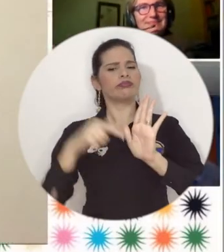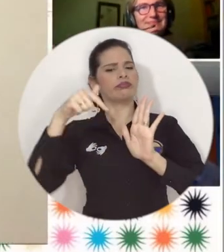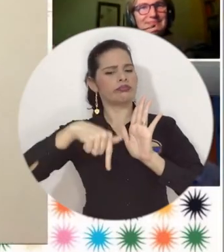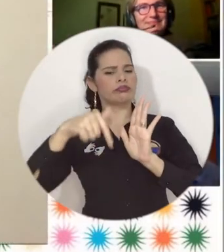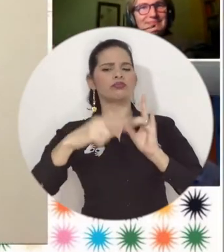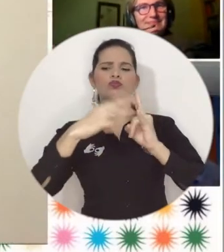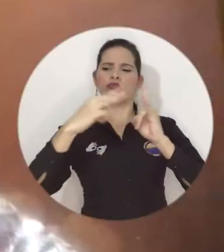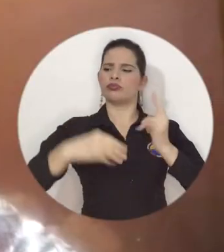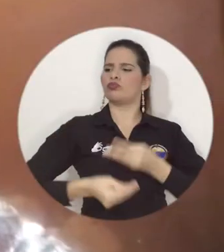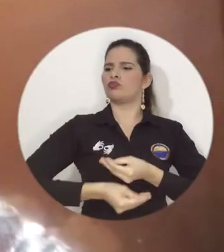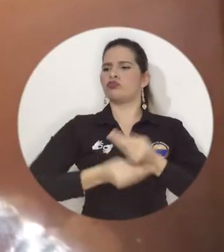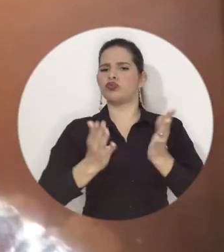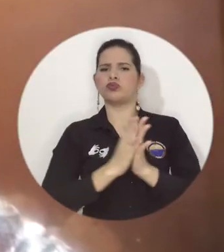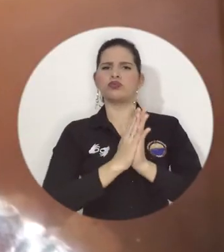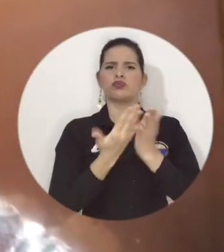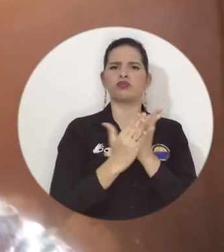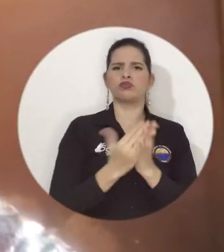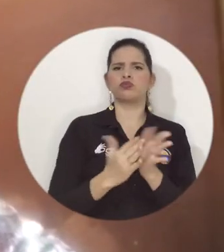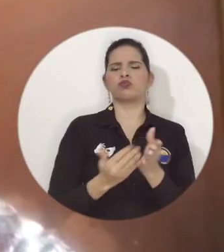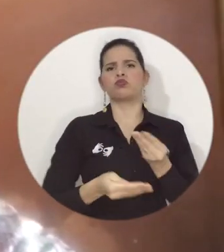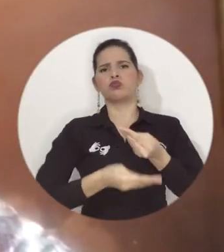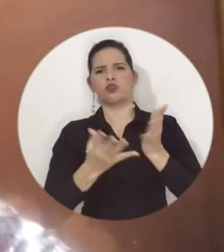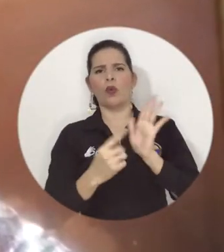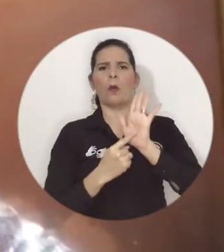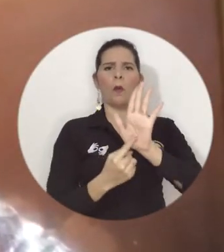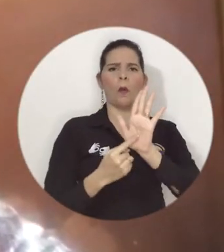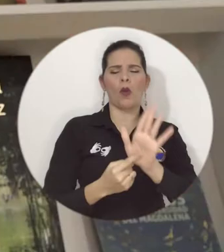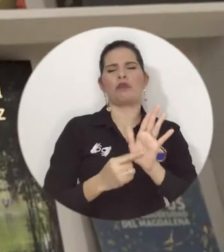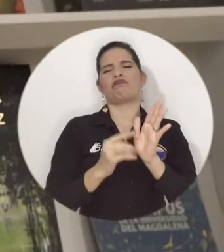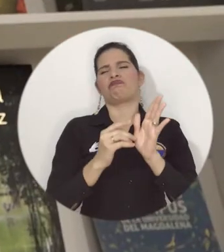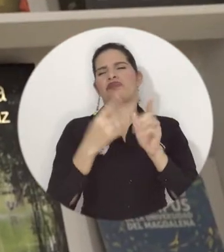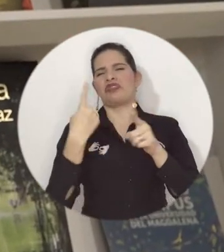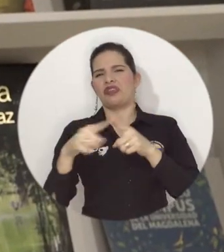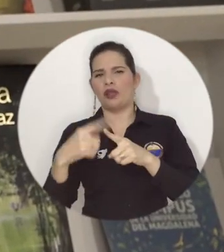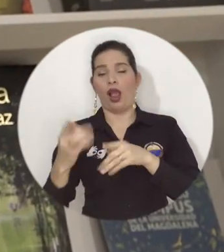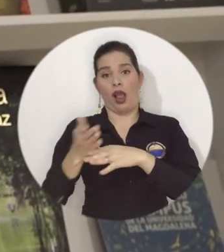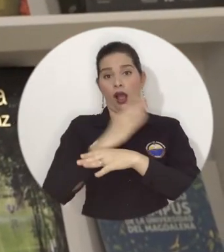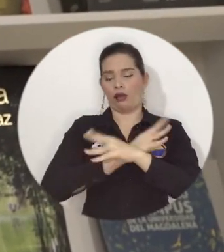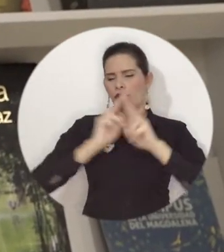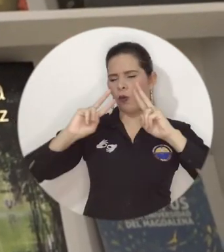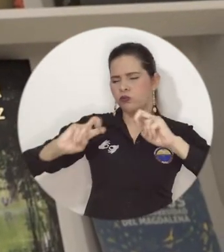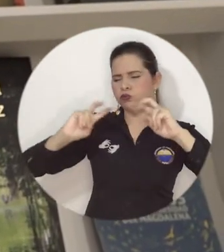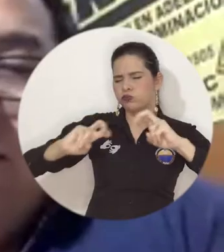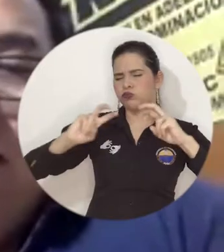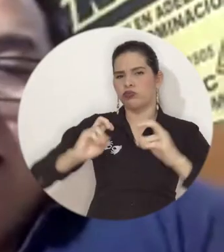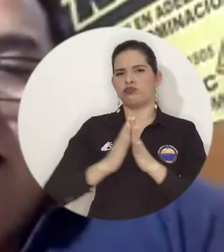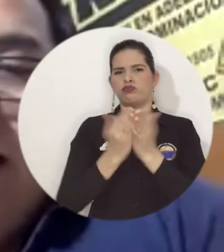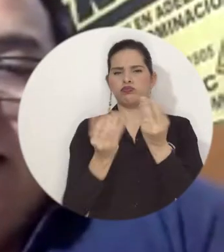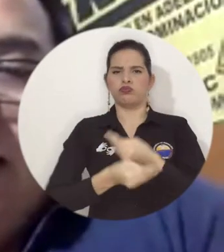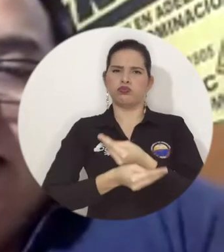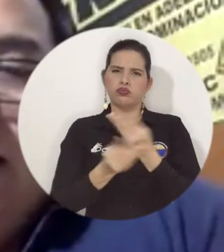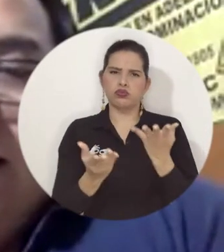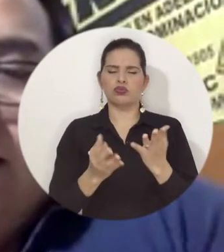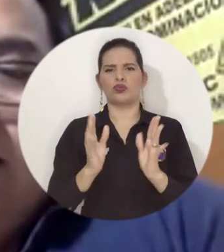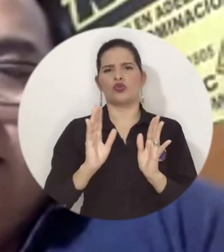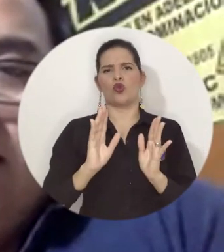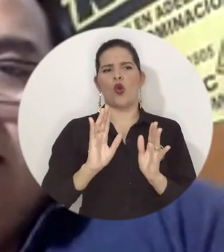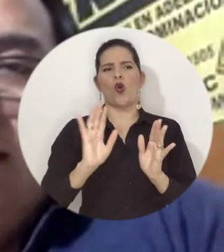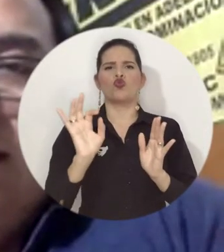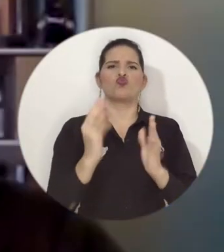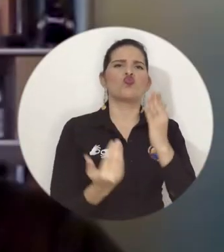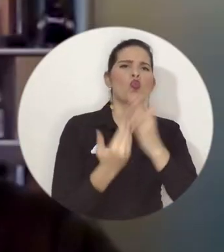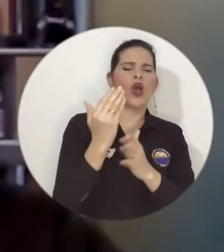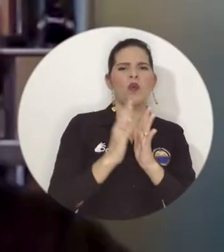también, ¿por qué no?, de divulgación cultural y de creación artística. Otra participación que se llevó a cabo a través de